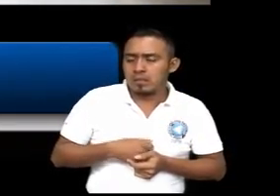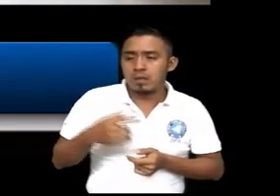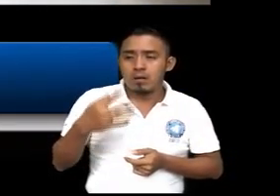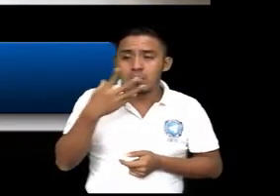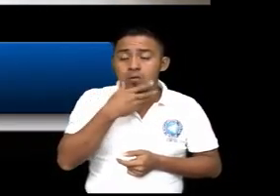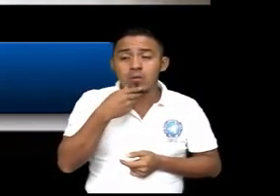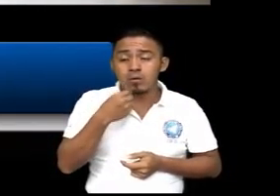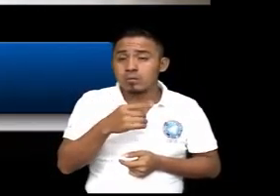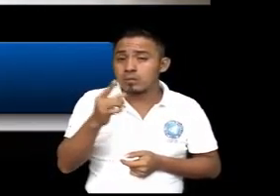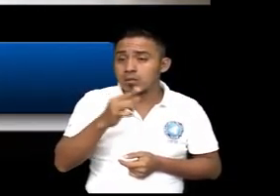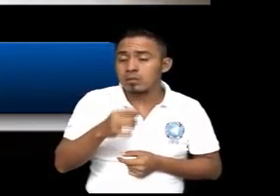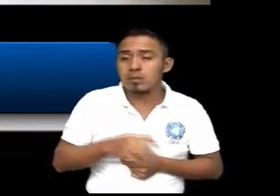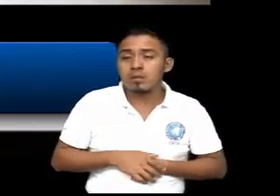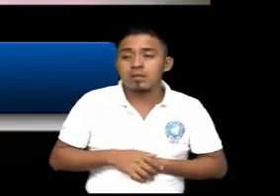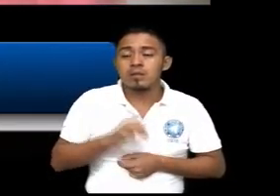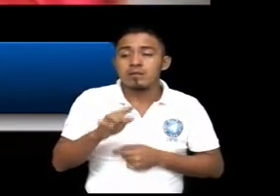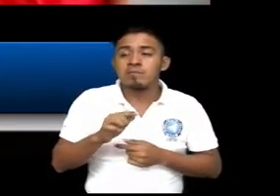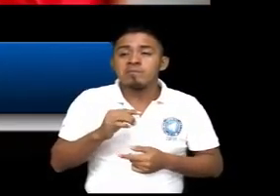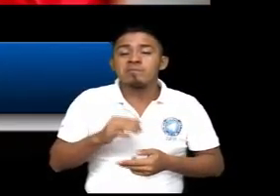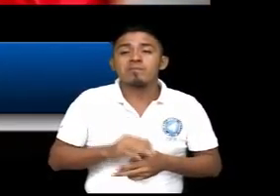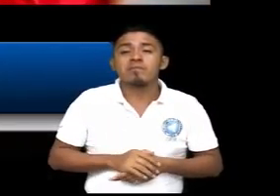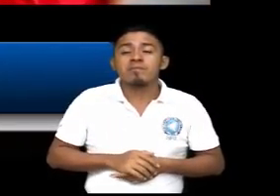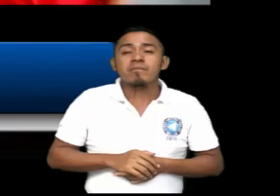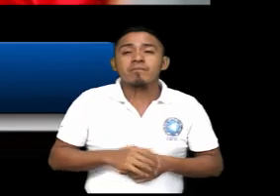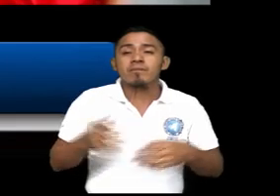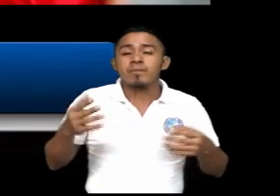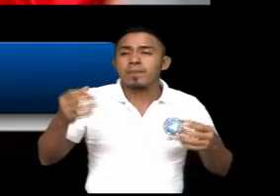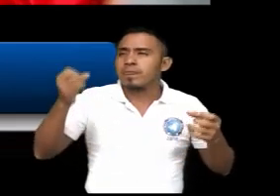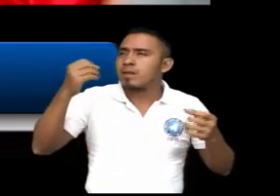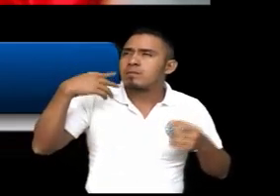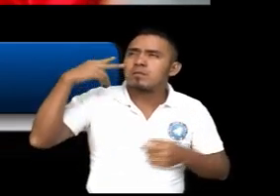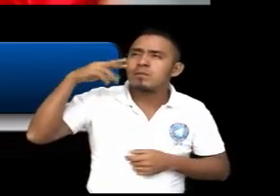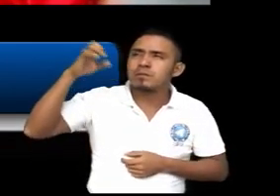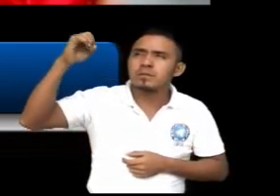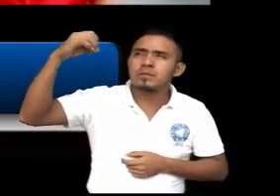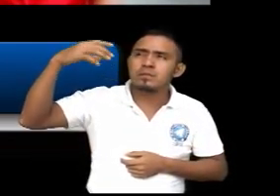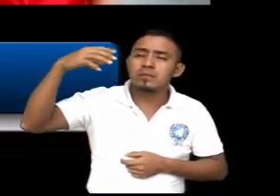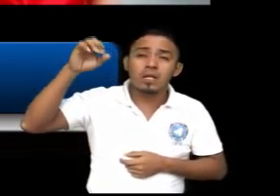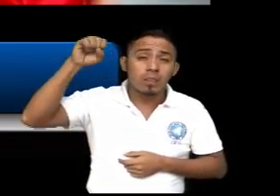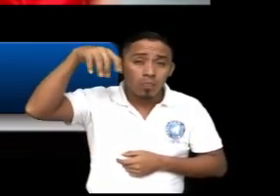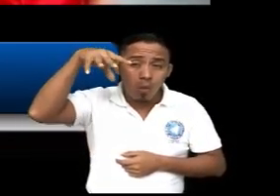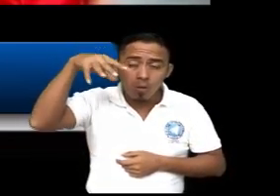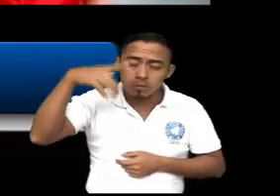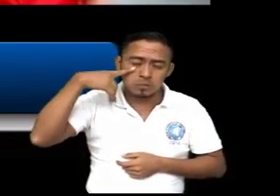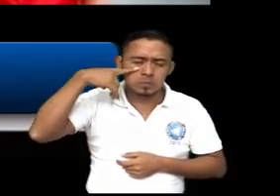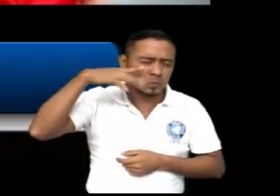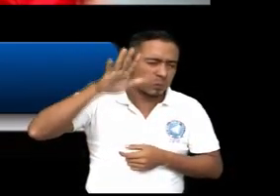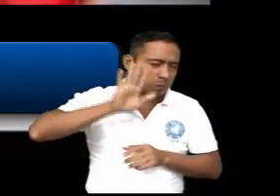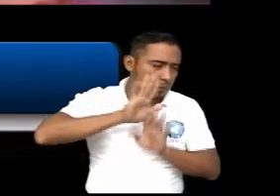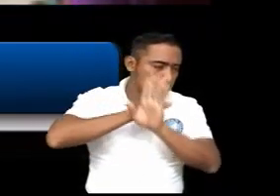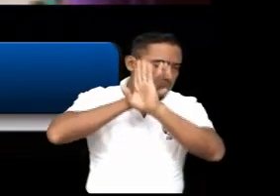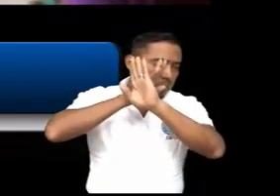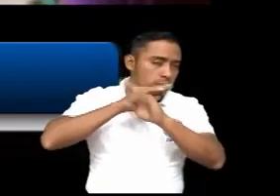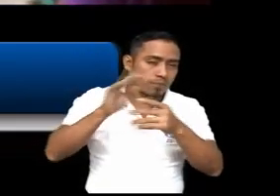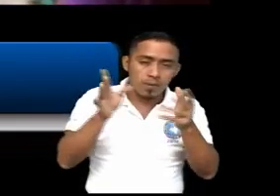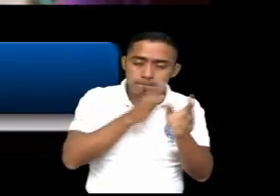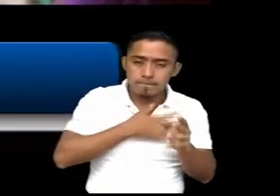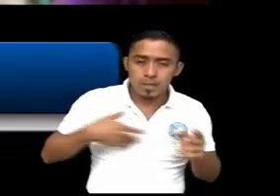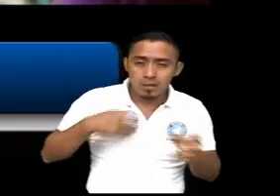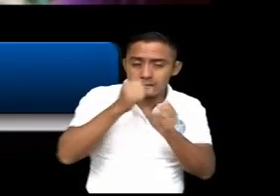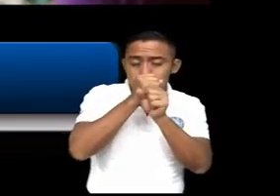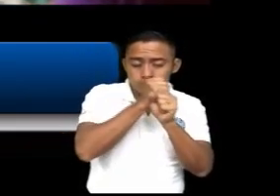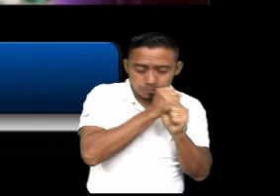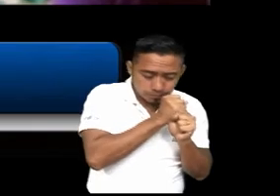bonitos, pero ese paciente asociado que no soporta la luz, que está lagrimeando, quiere estar solo escondido bajo